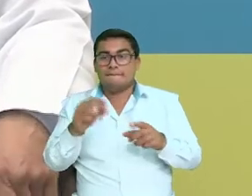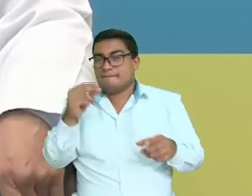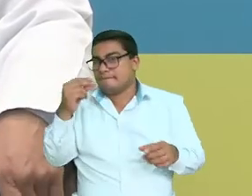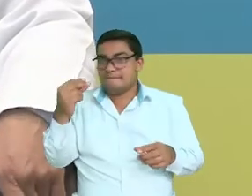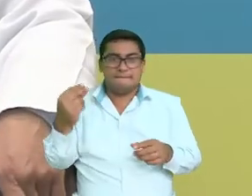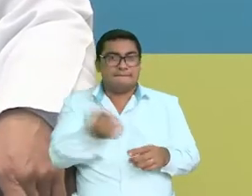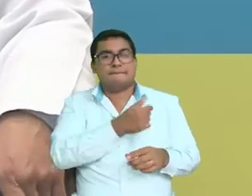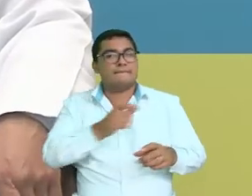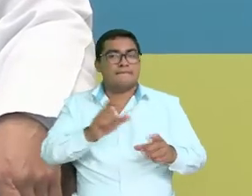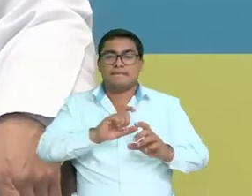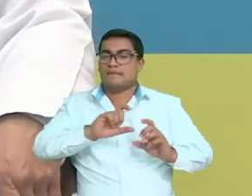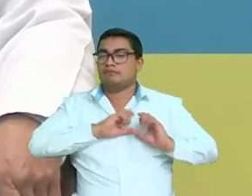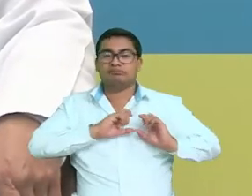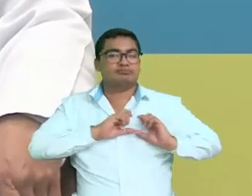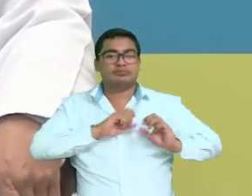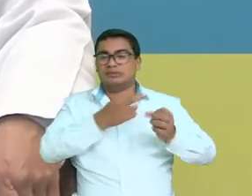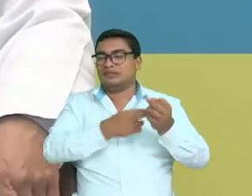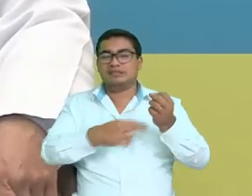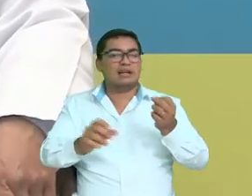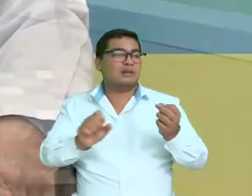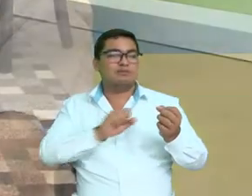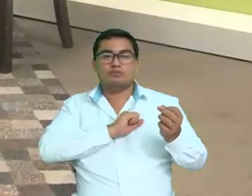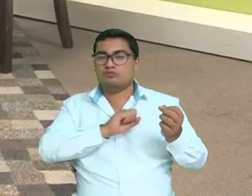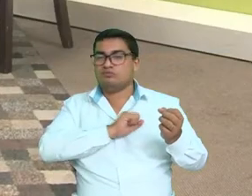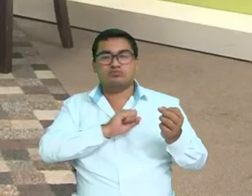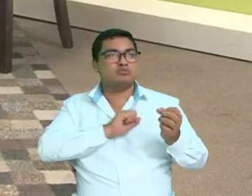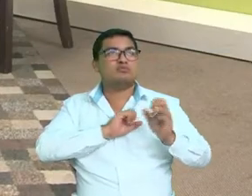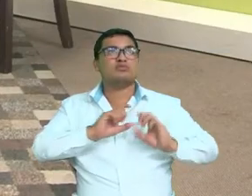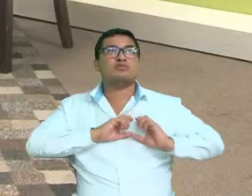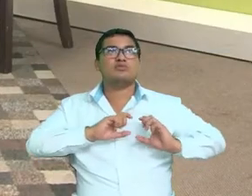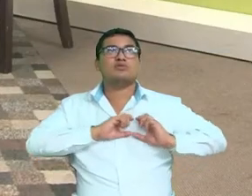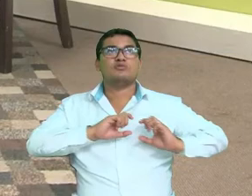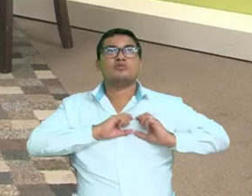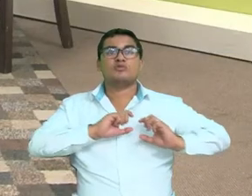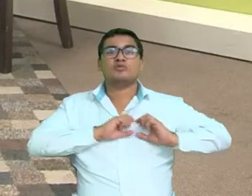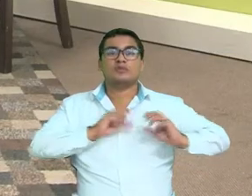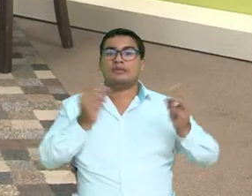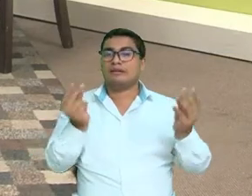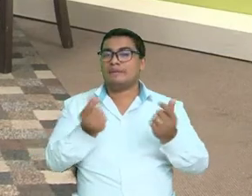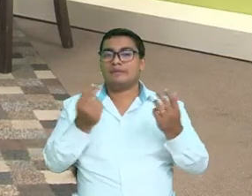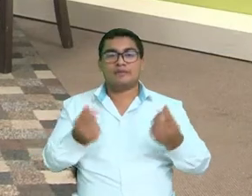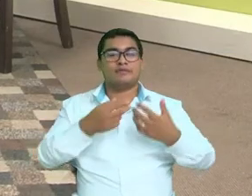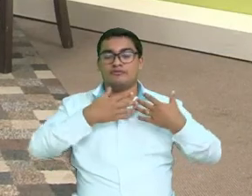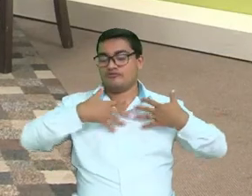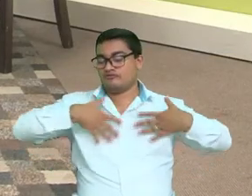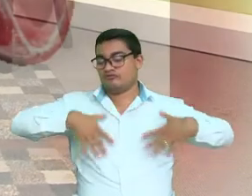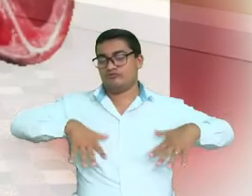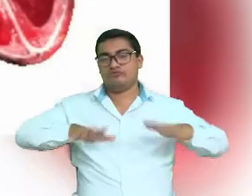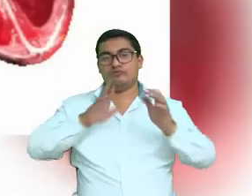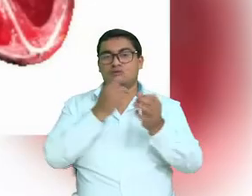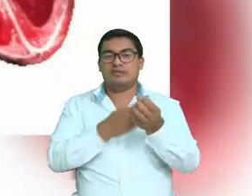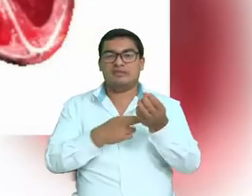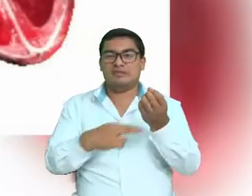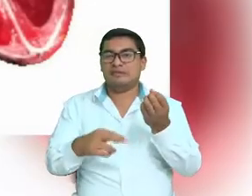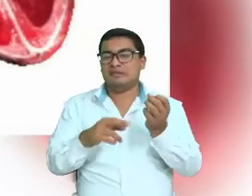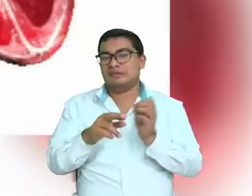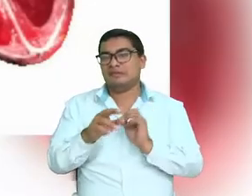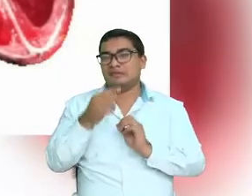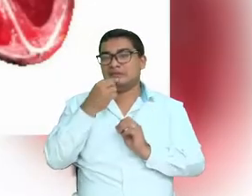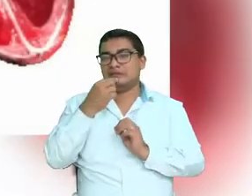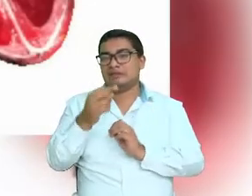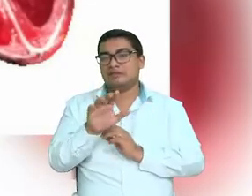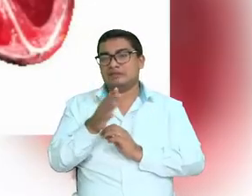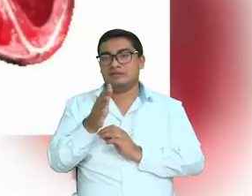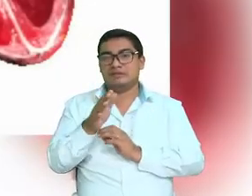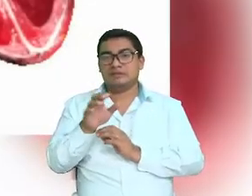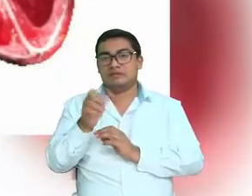velocidad con que pasa es rápido. Cada contracción, un segundo y medio. Por eso más o menos tiene uno entre 60